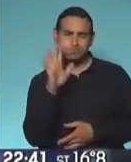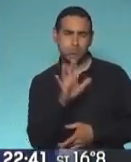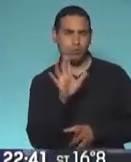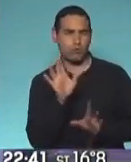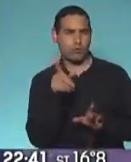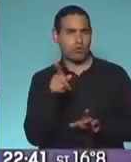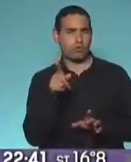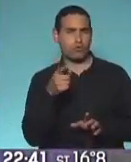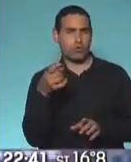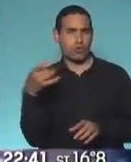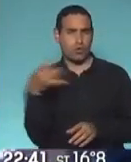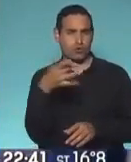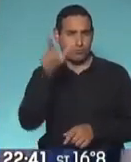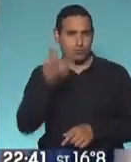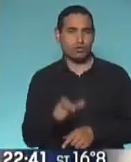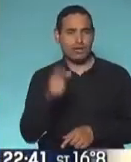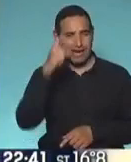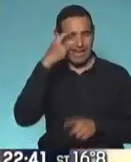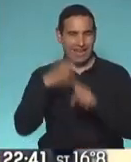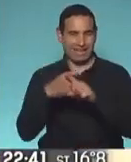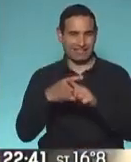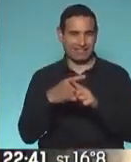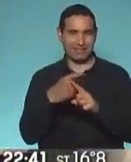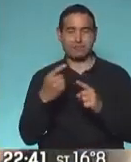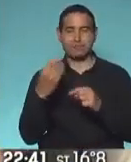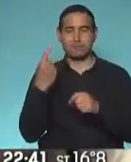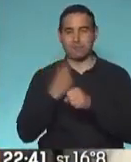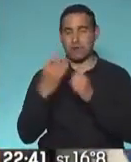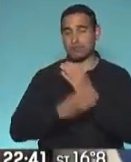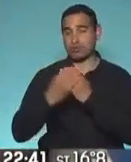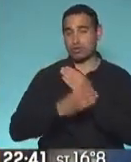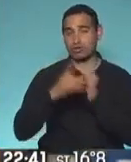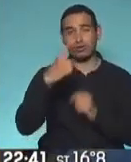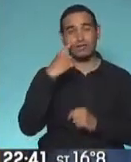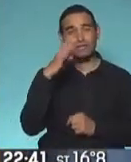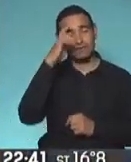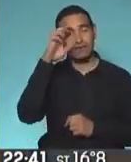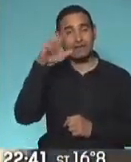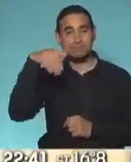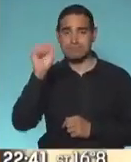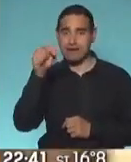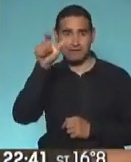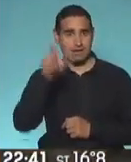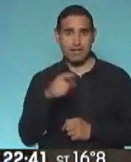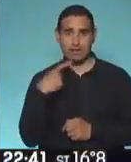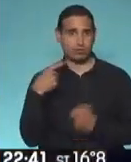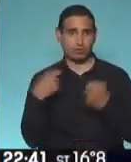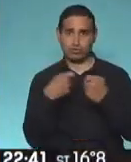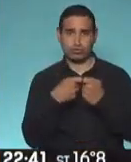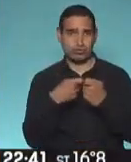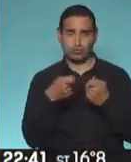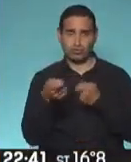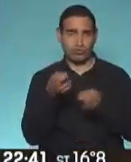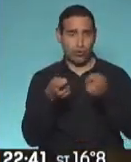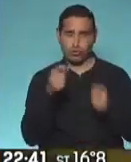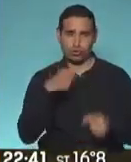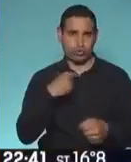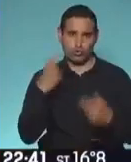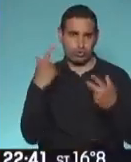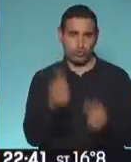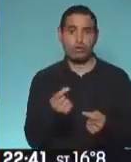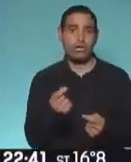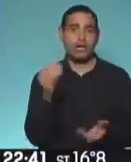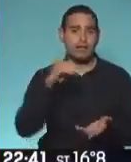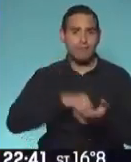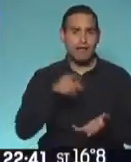desde la ultraderecha, el ex canciller Avigdor Lieberman, el único que no hace concesiones a los ultraortodoxos y sus pretensiones de